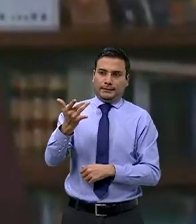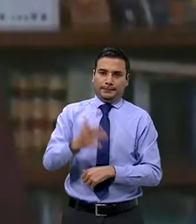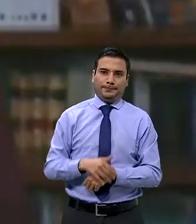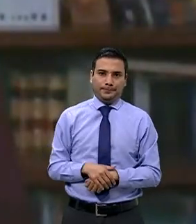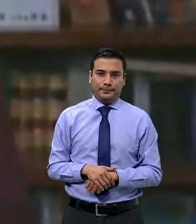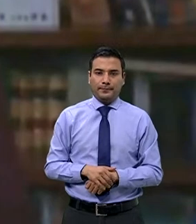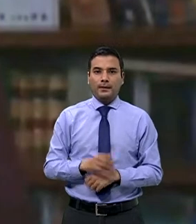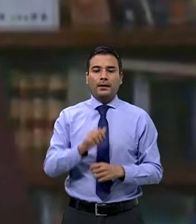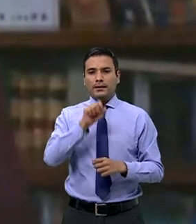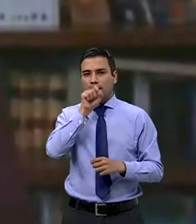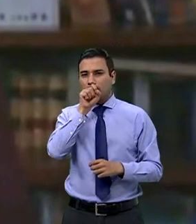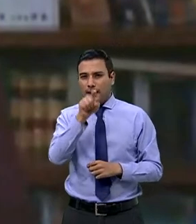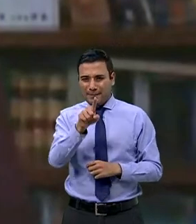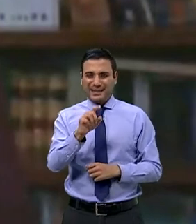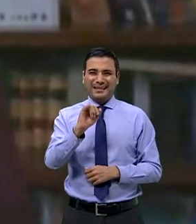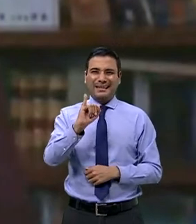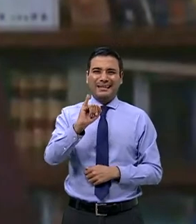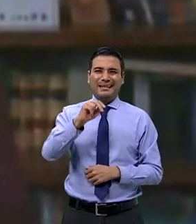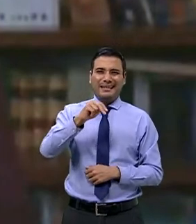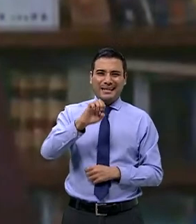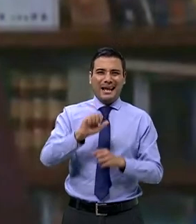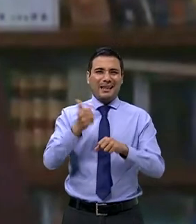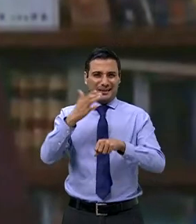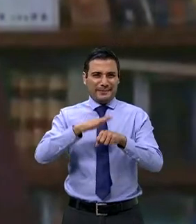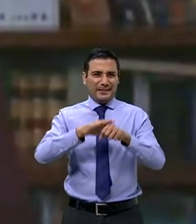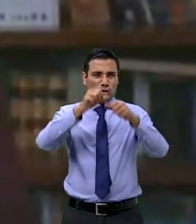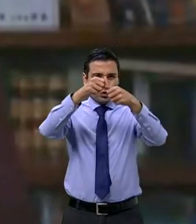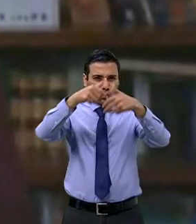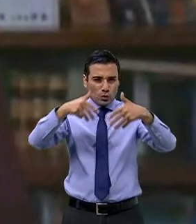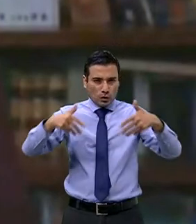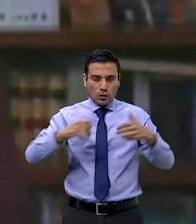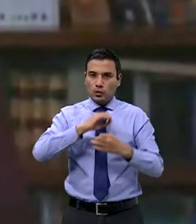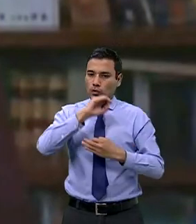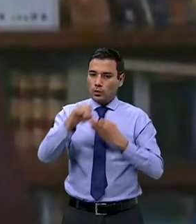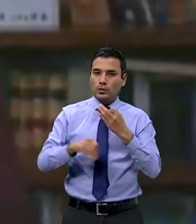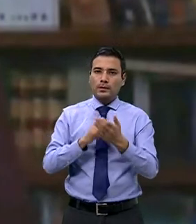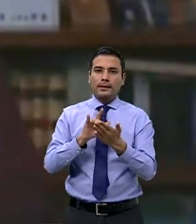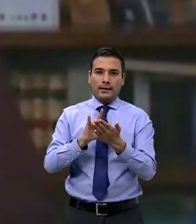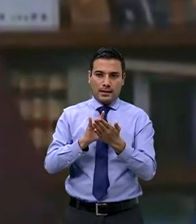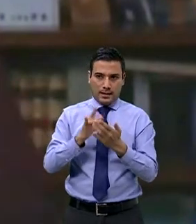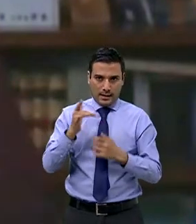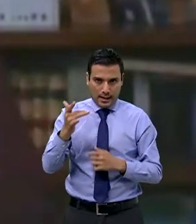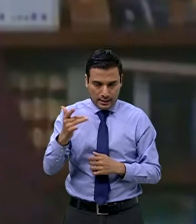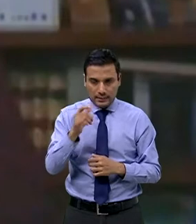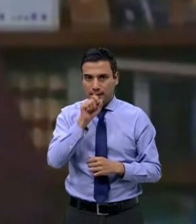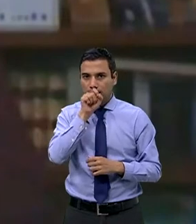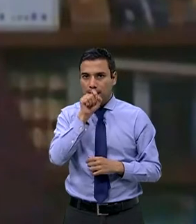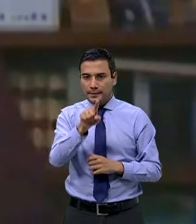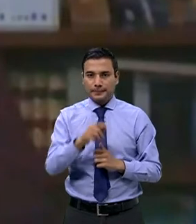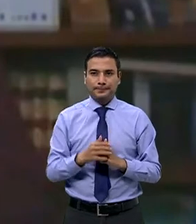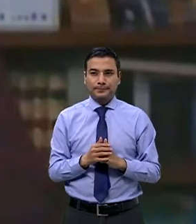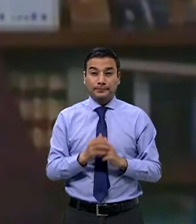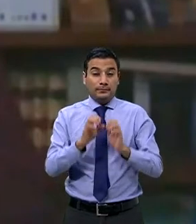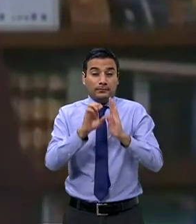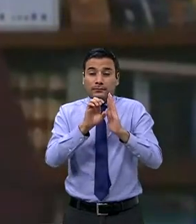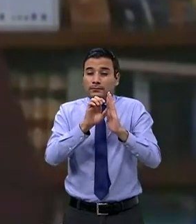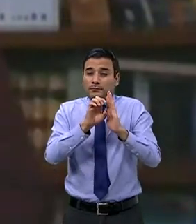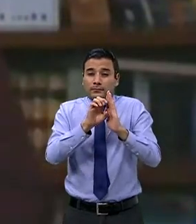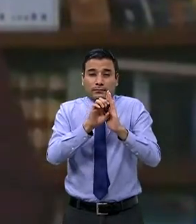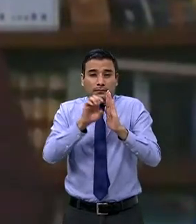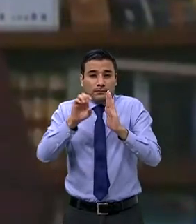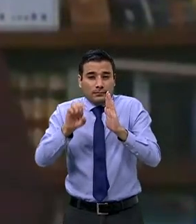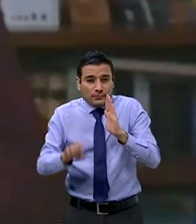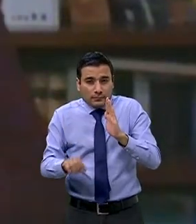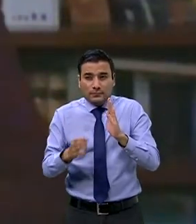la rama administrativa para todo el funcionariado del ine porque sin este acompañamiento sin este